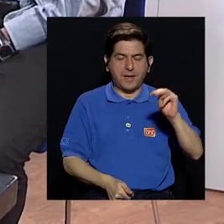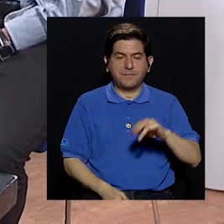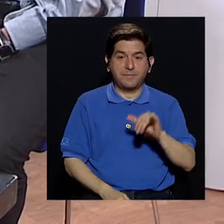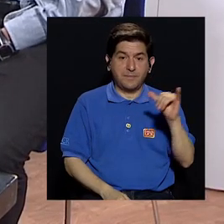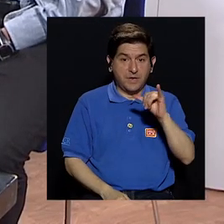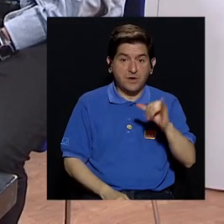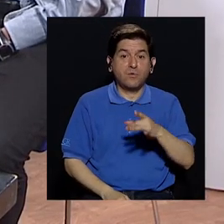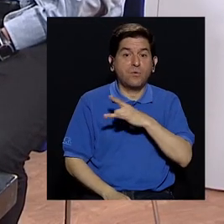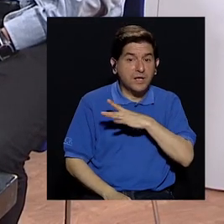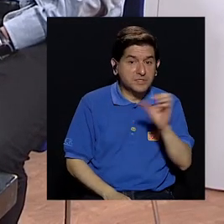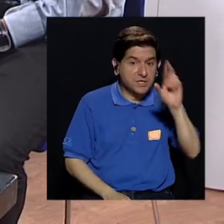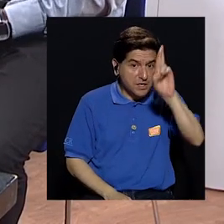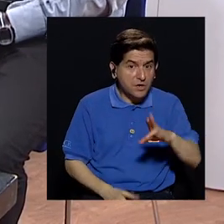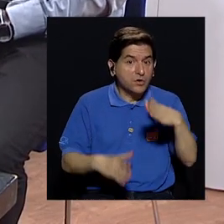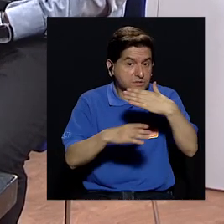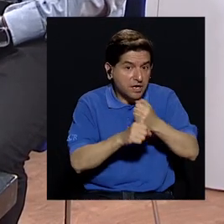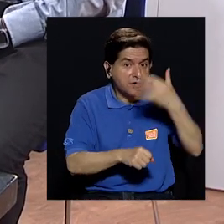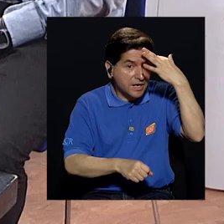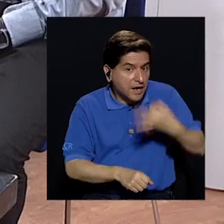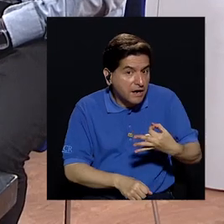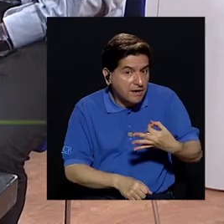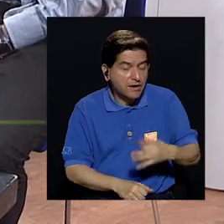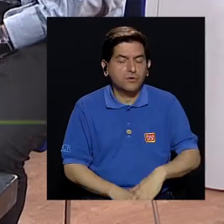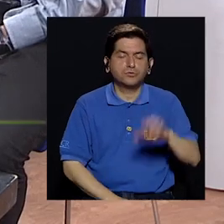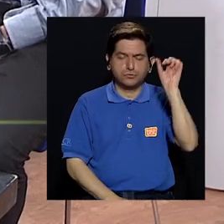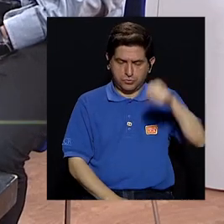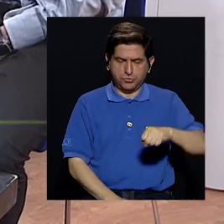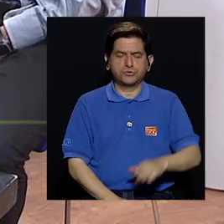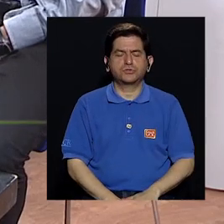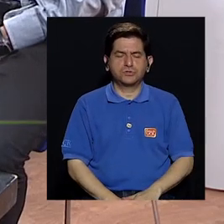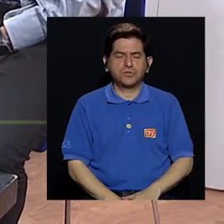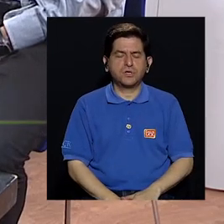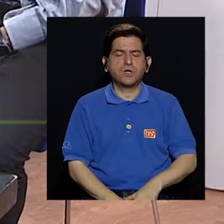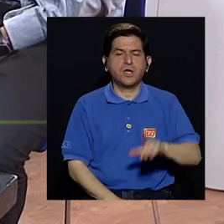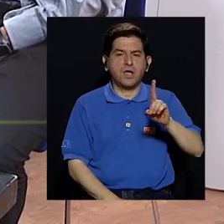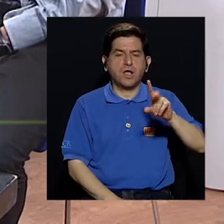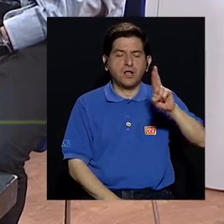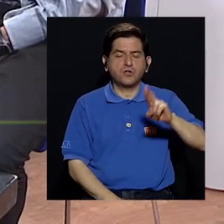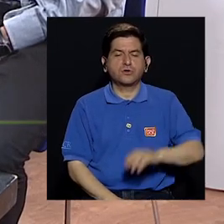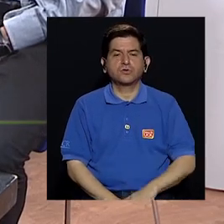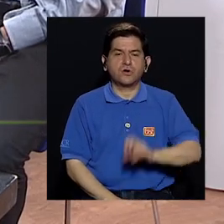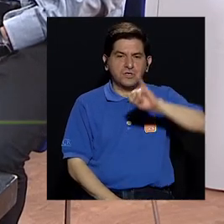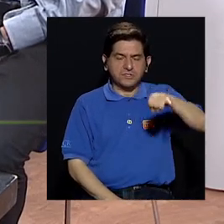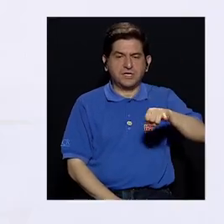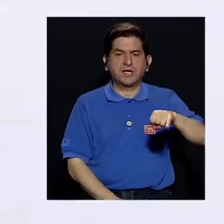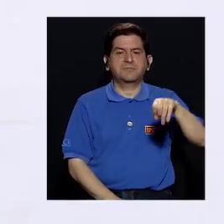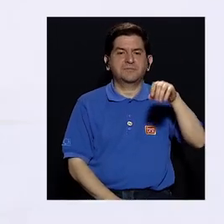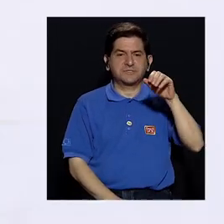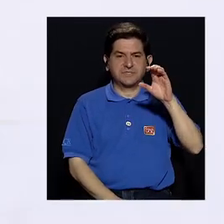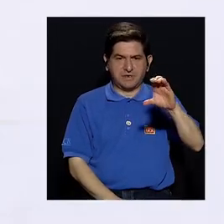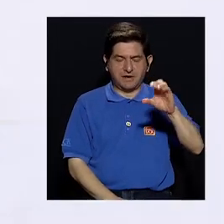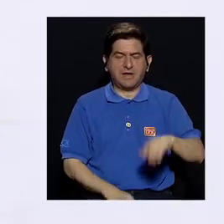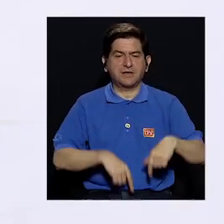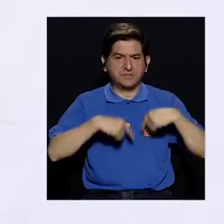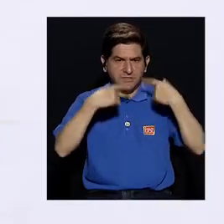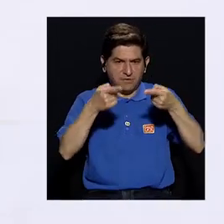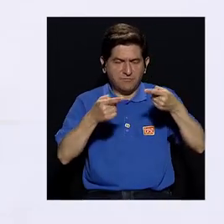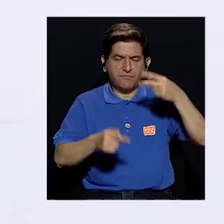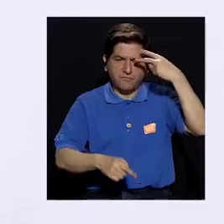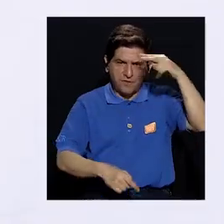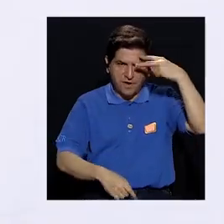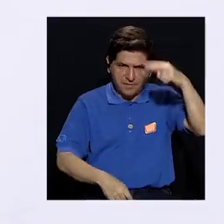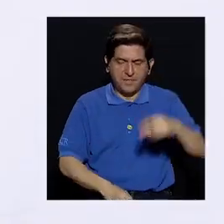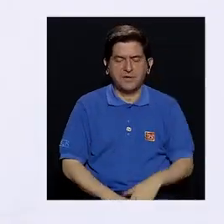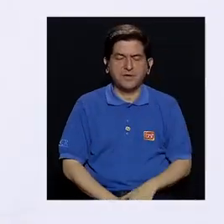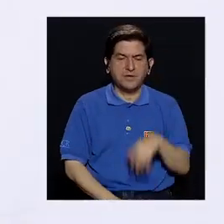rica y en chiles la rica en chino me falla y han ido el doctor james carr kassian de costa rica acaba de estar en méxico hace